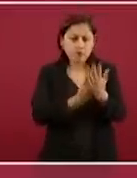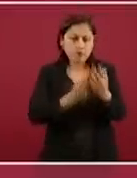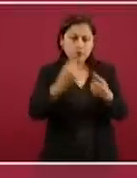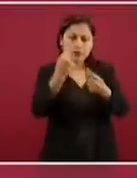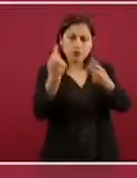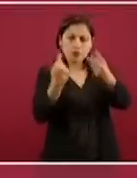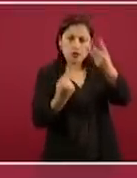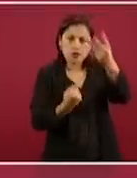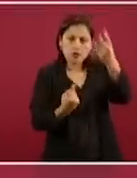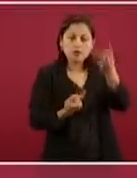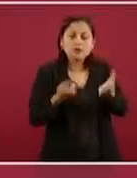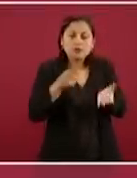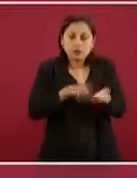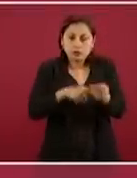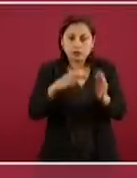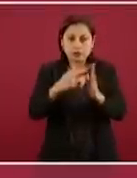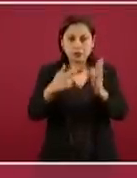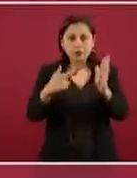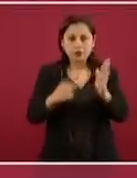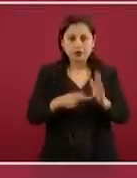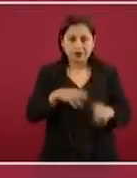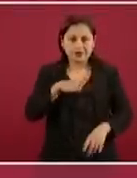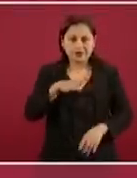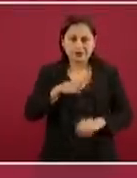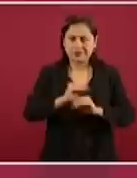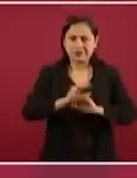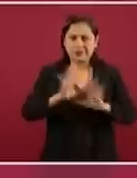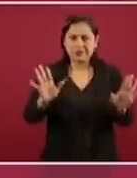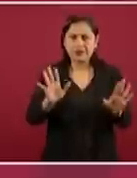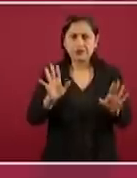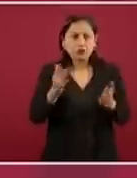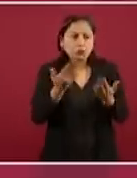si no, no se podrían ejecutar.